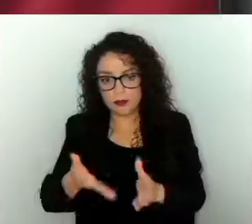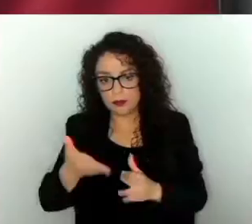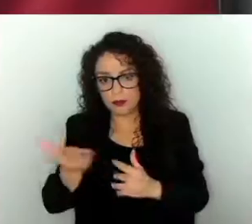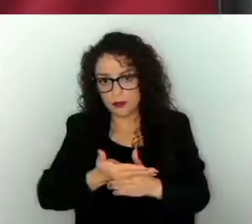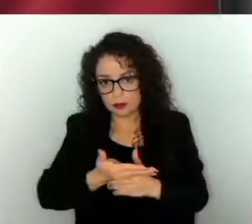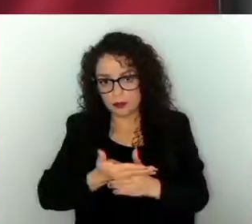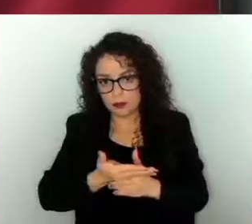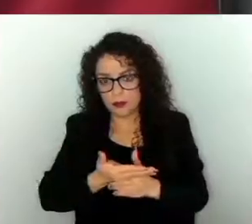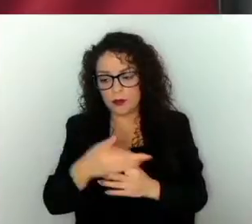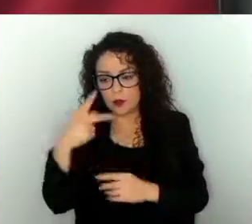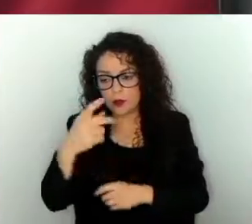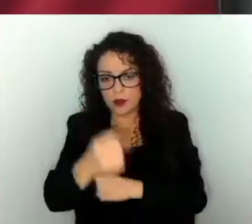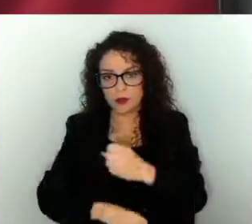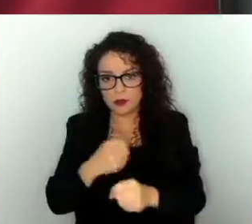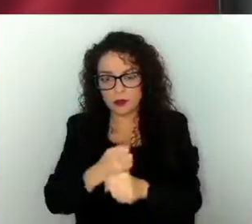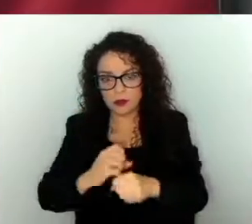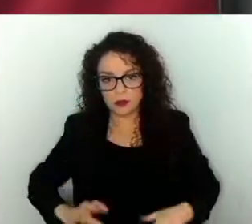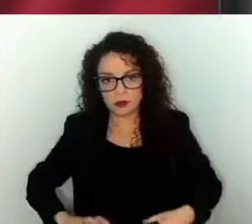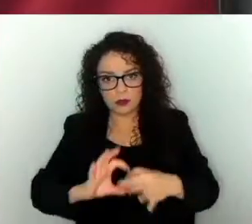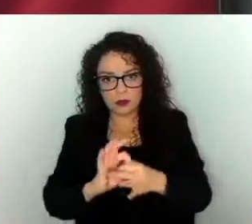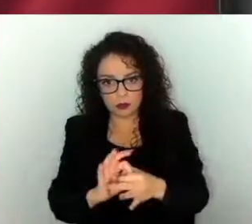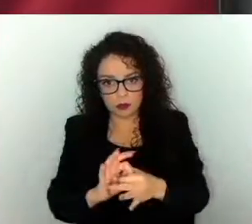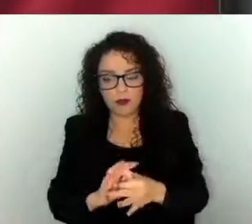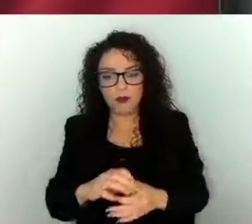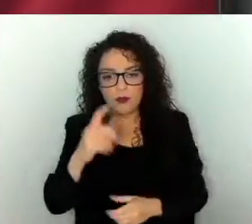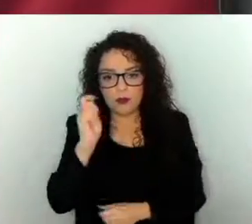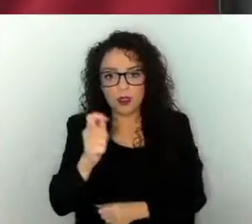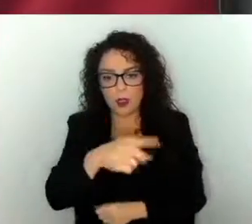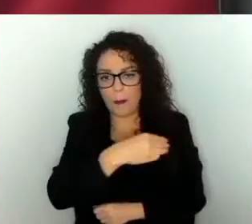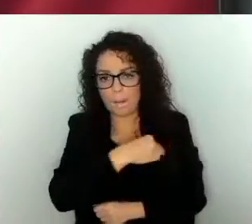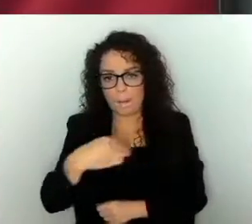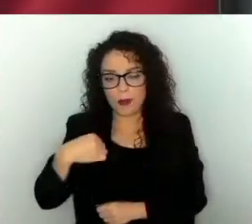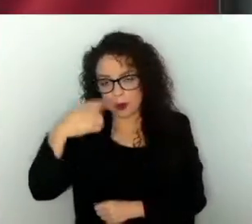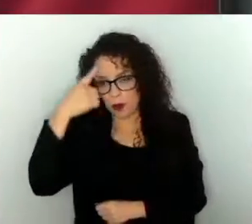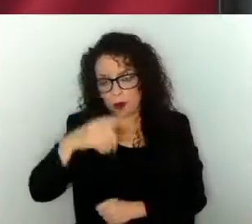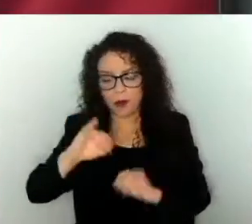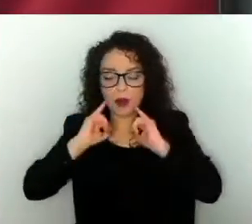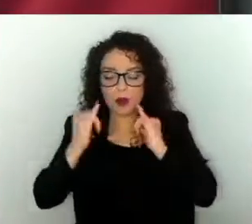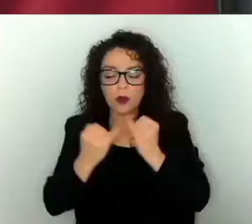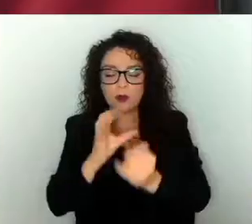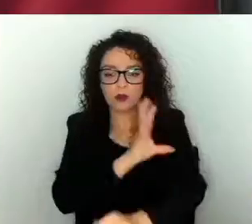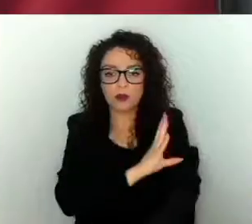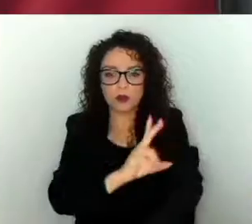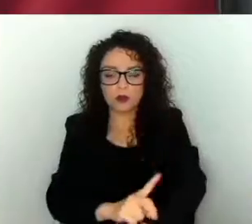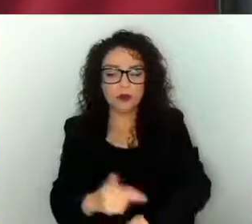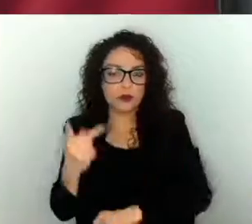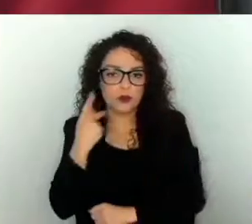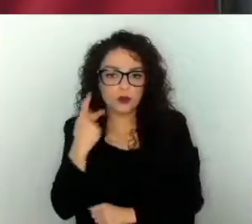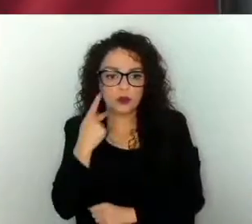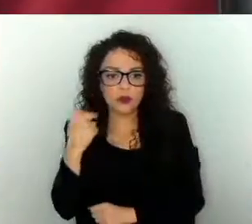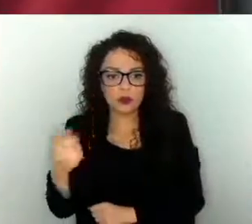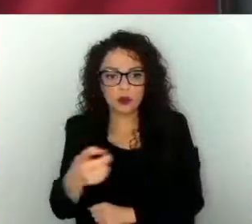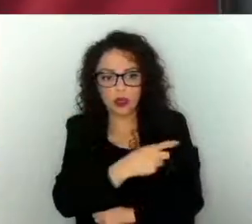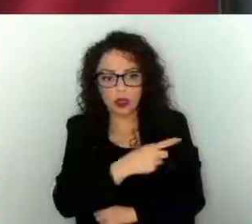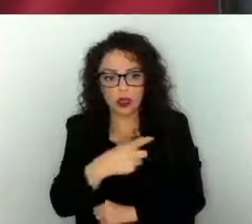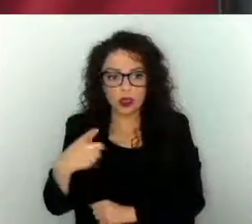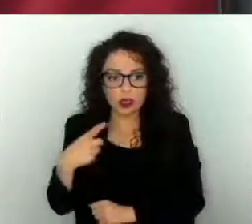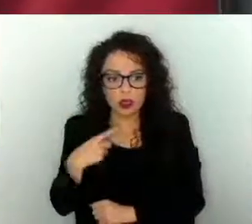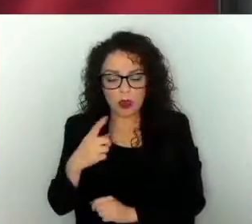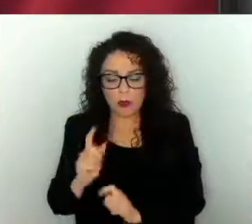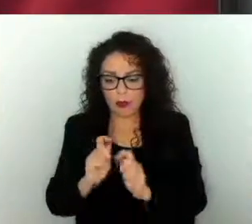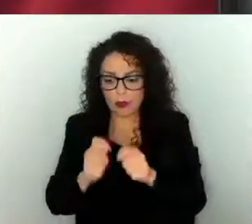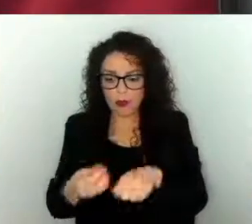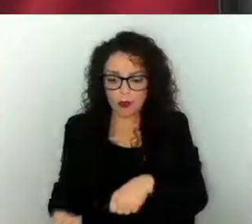que corresponda de entre los integrantes de la Junta de Coordinación Política a quienes deberán ocupar dichos